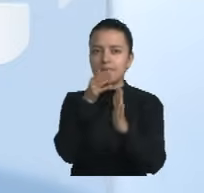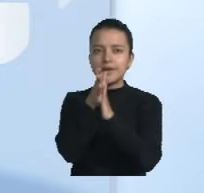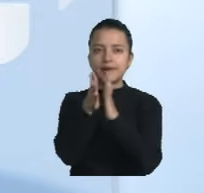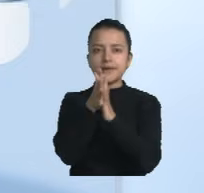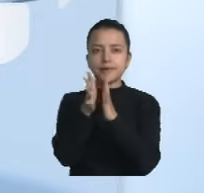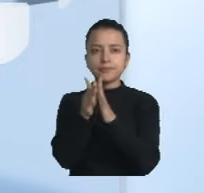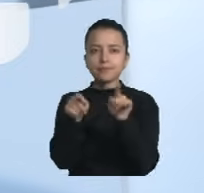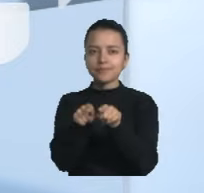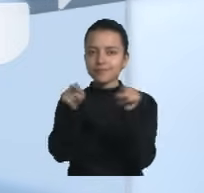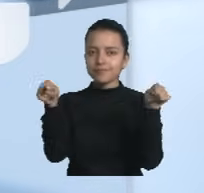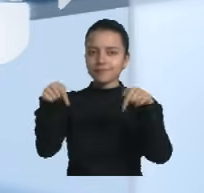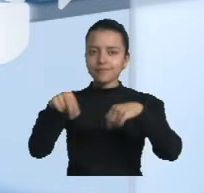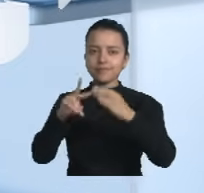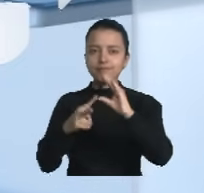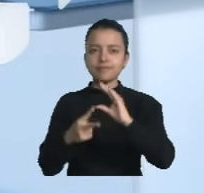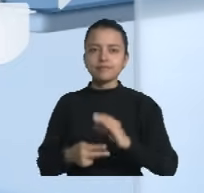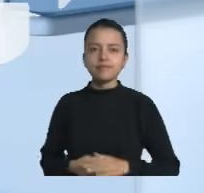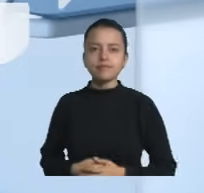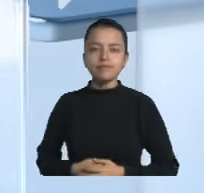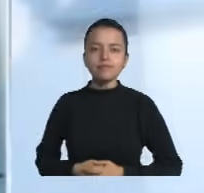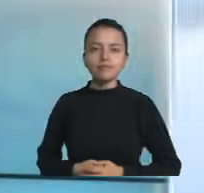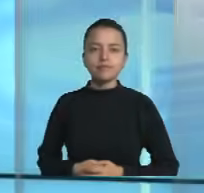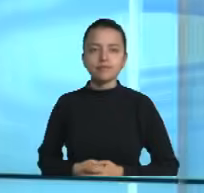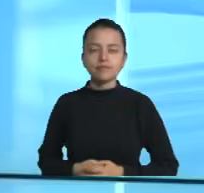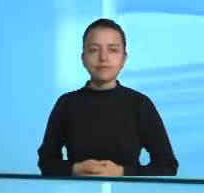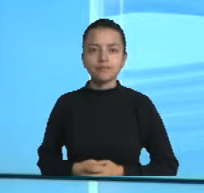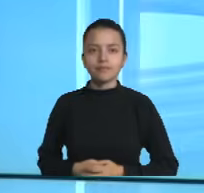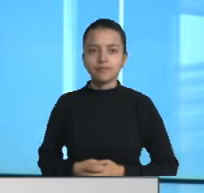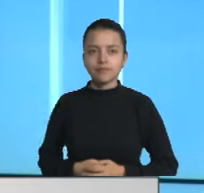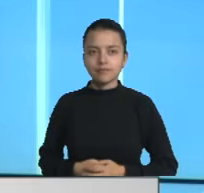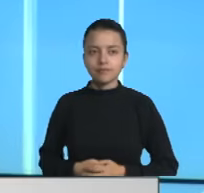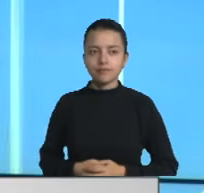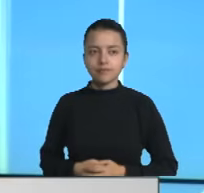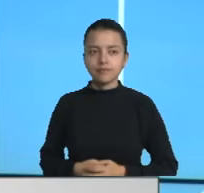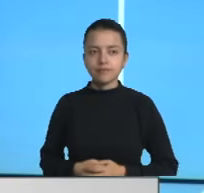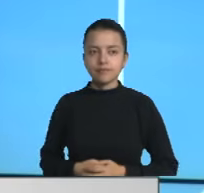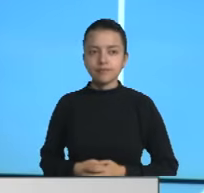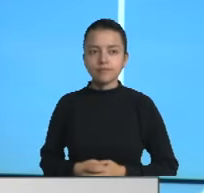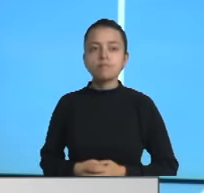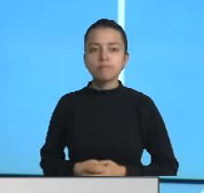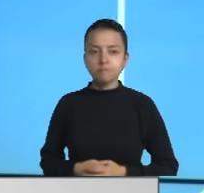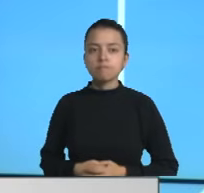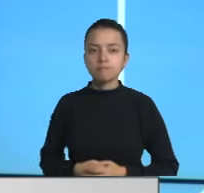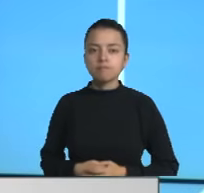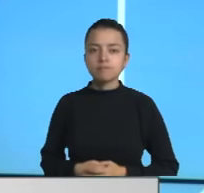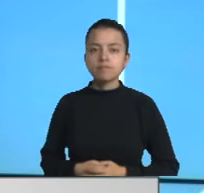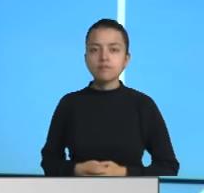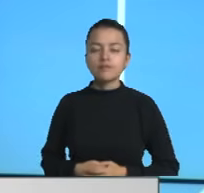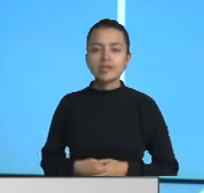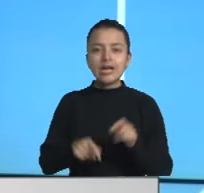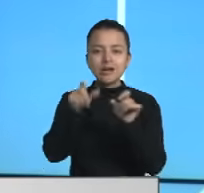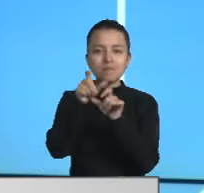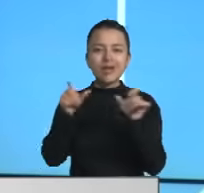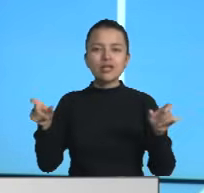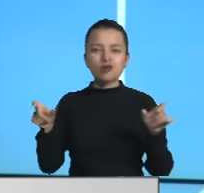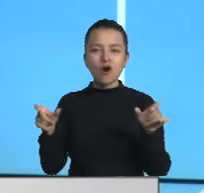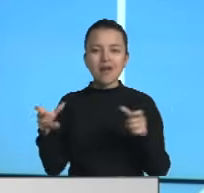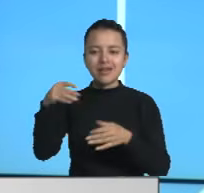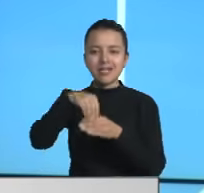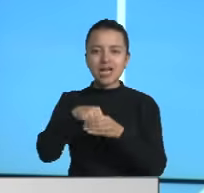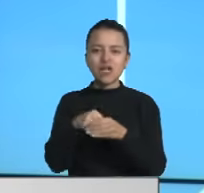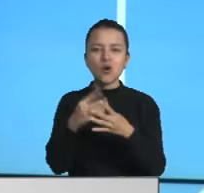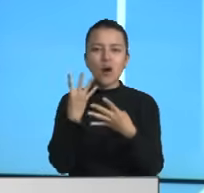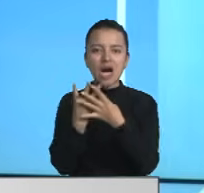Noticia en desarrollo en CMI. Llegan al país los primeros colombianos deportados de las